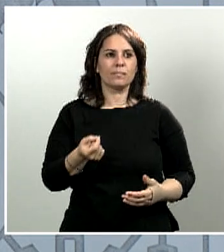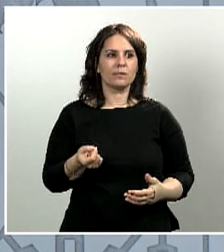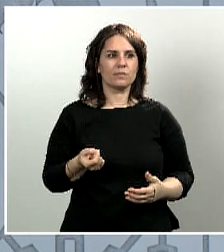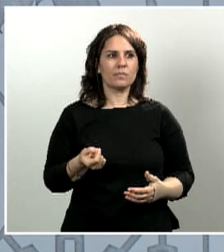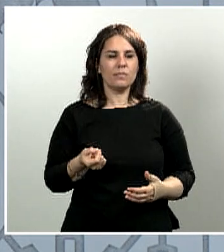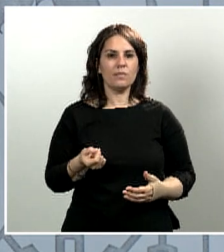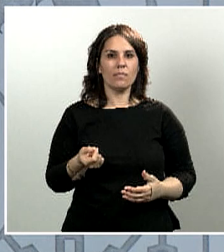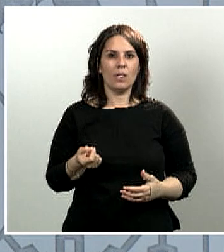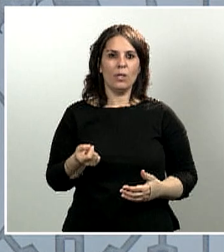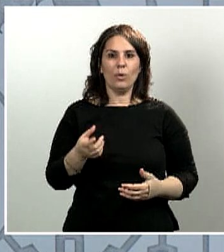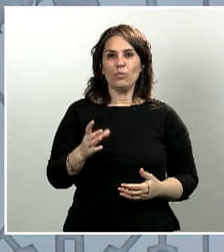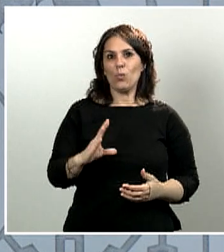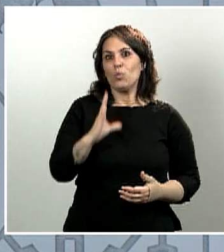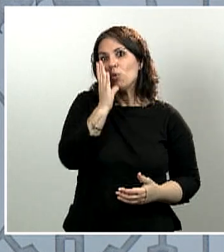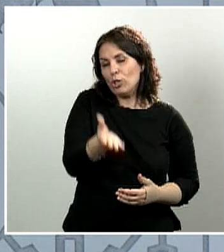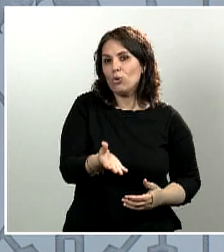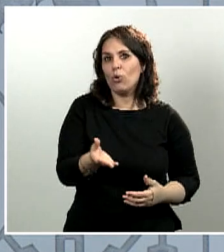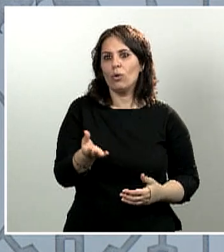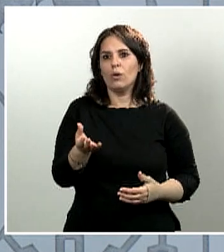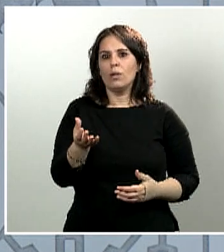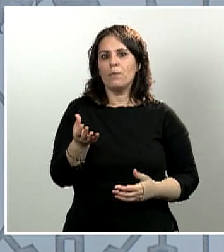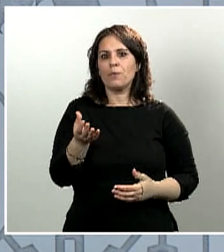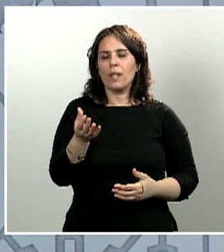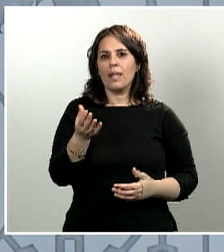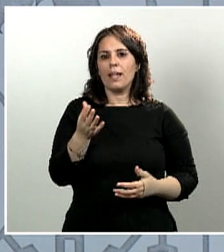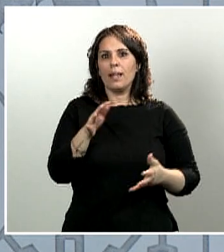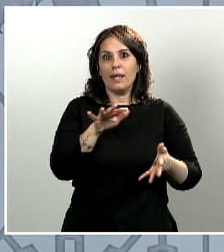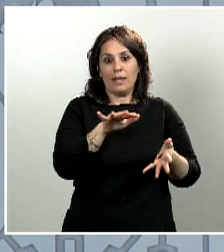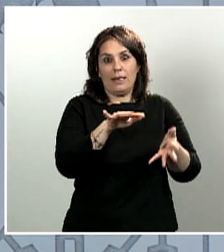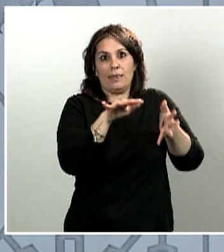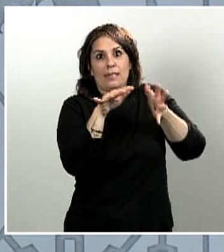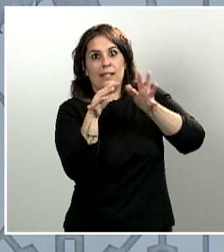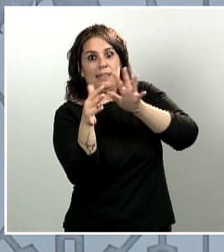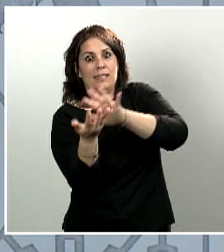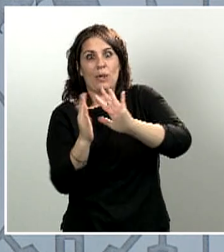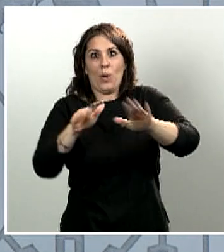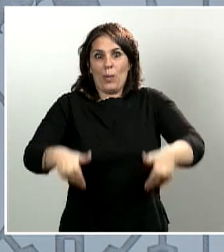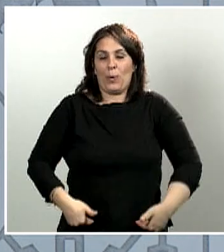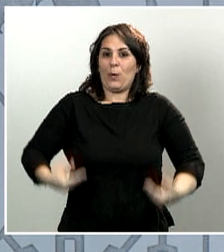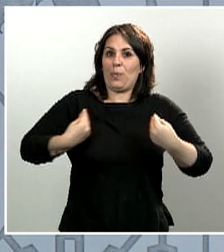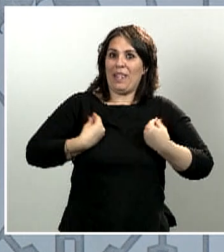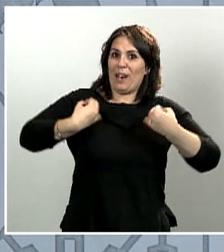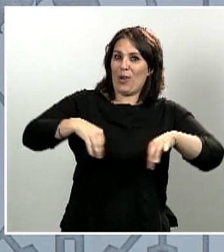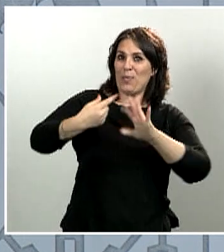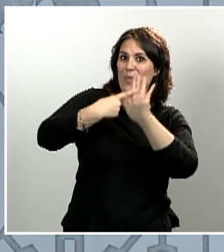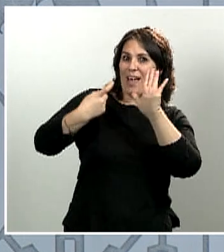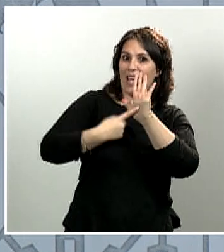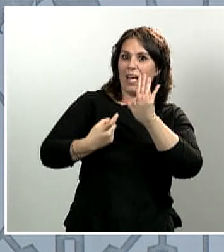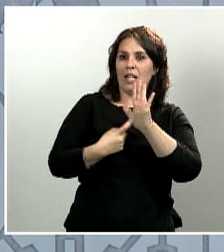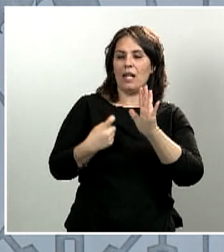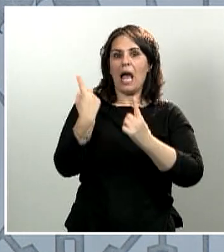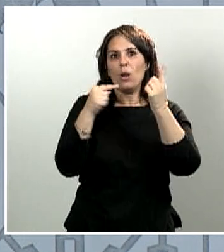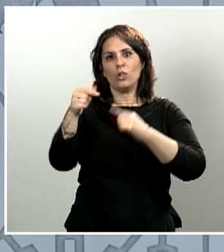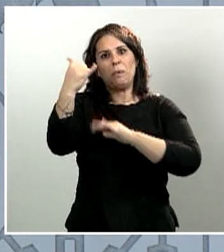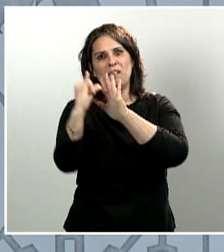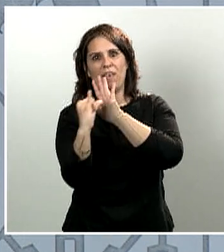a diferentes territorios puede variar. Pero eso sí, el problema en la península es que los territorios están unos unidos a los otros y